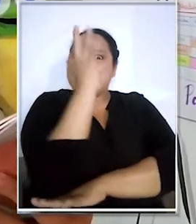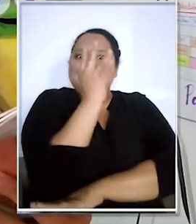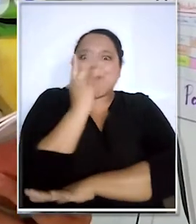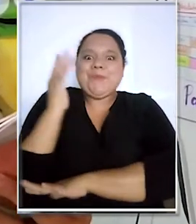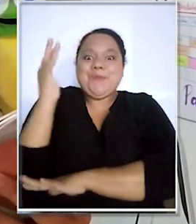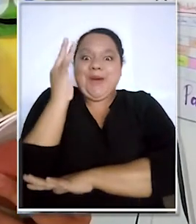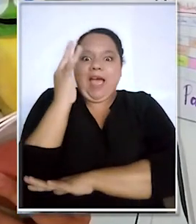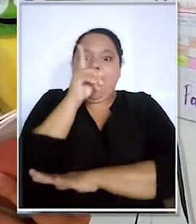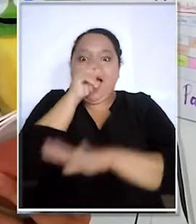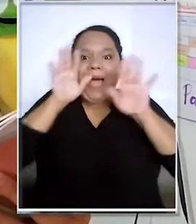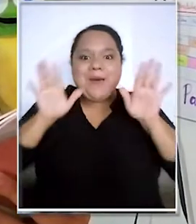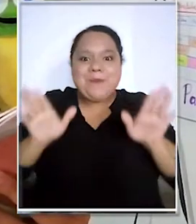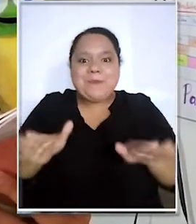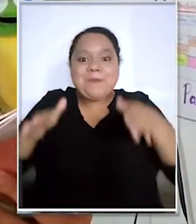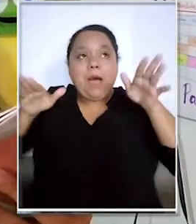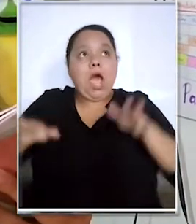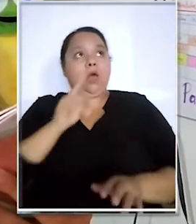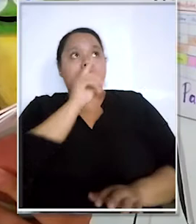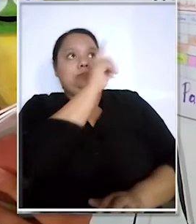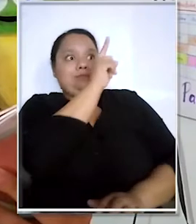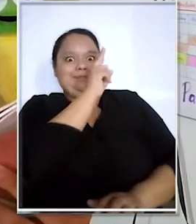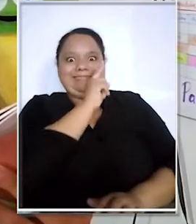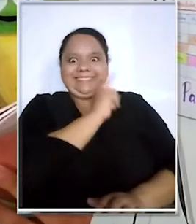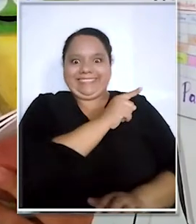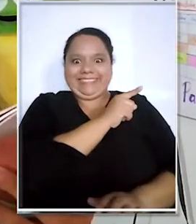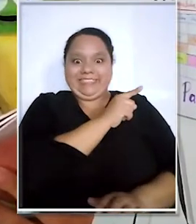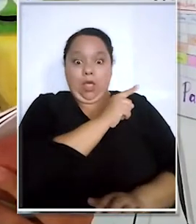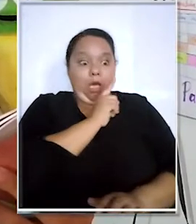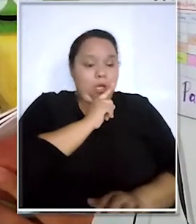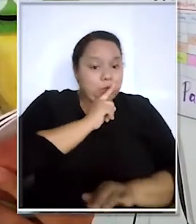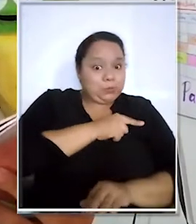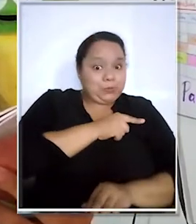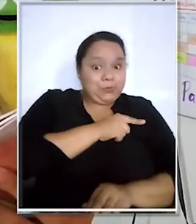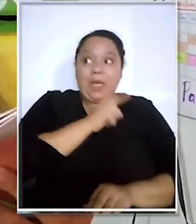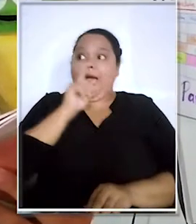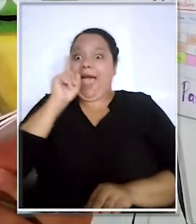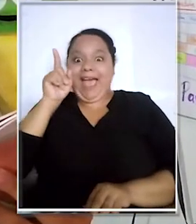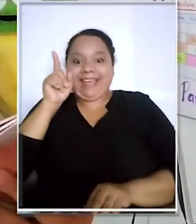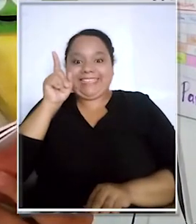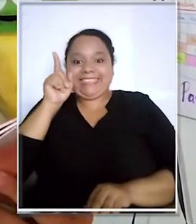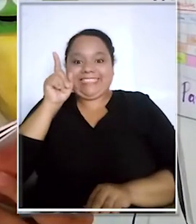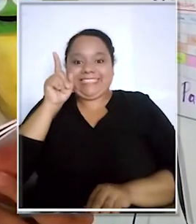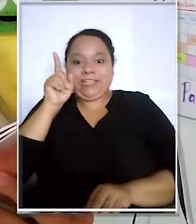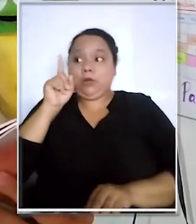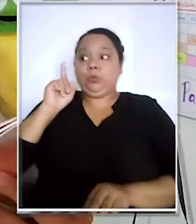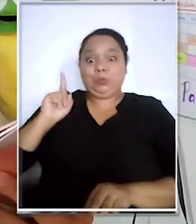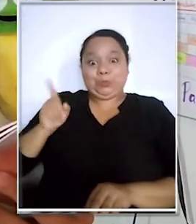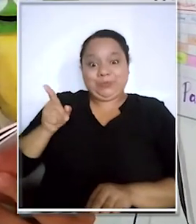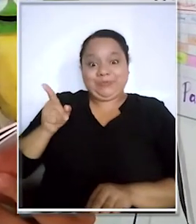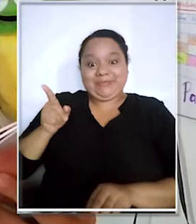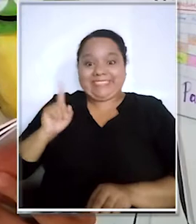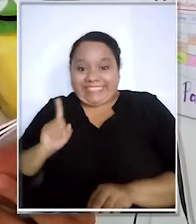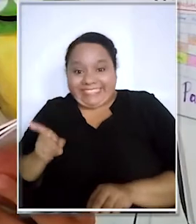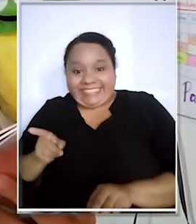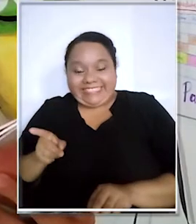hay pájaro tucán, pico naranjo, zorzales y pica piedras, las